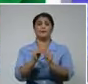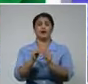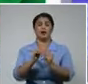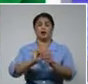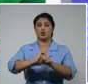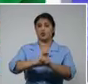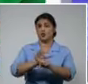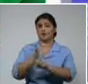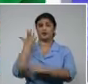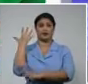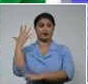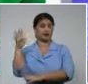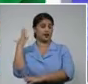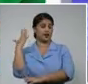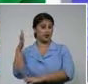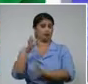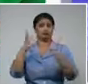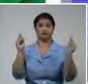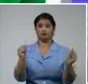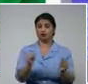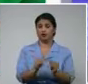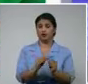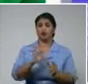ya en el acumulado es el